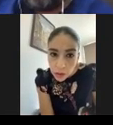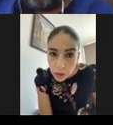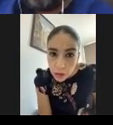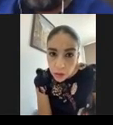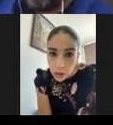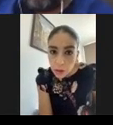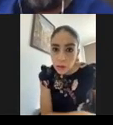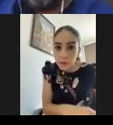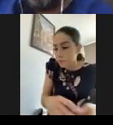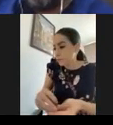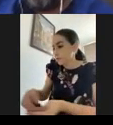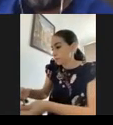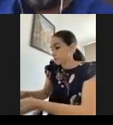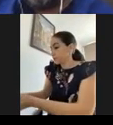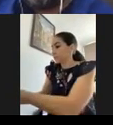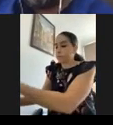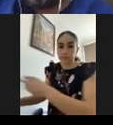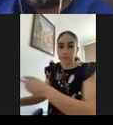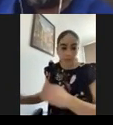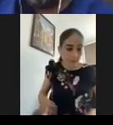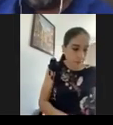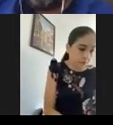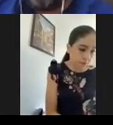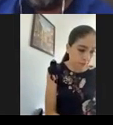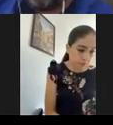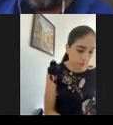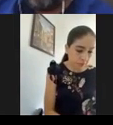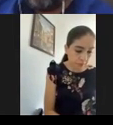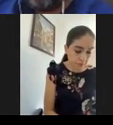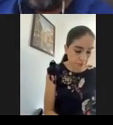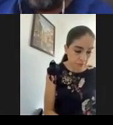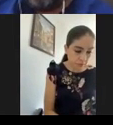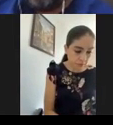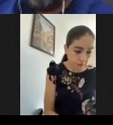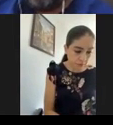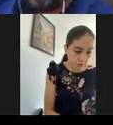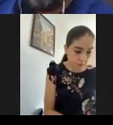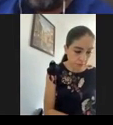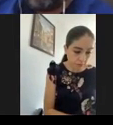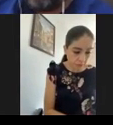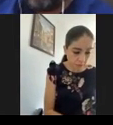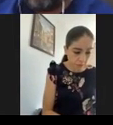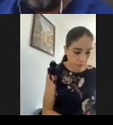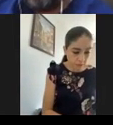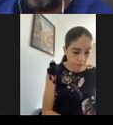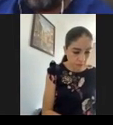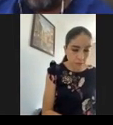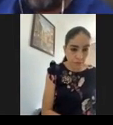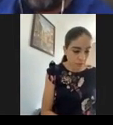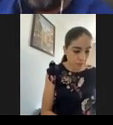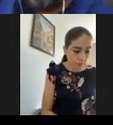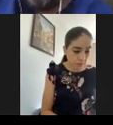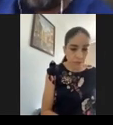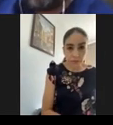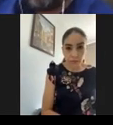una vez que estaban los documentos publicados para su consulta. Aquí es muy importante, tuvimos